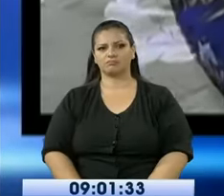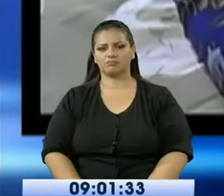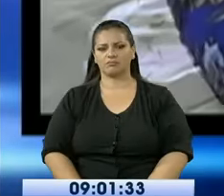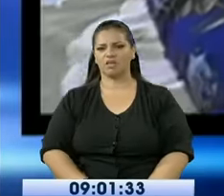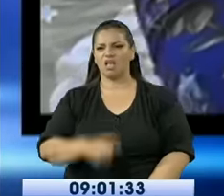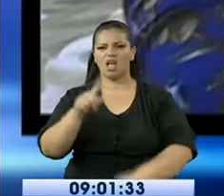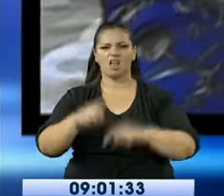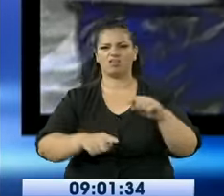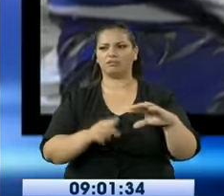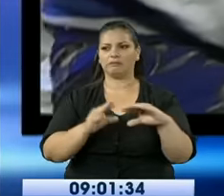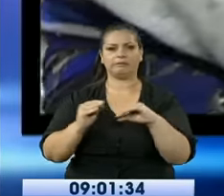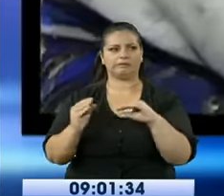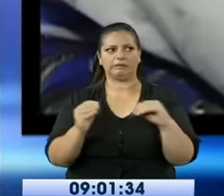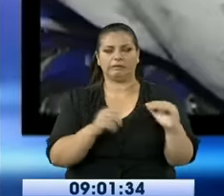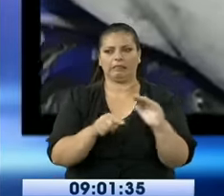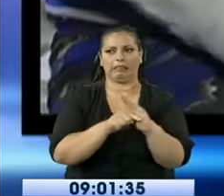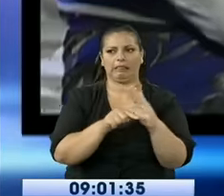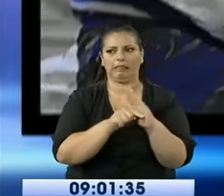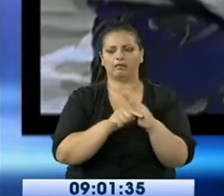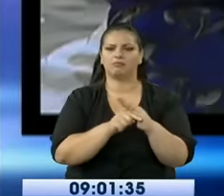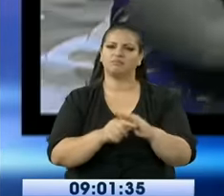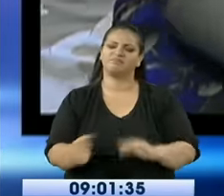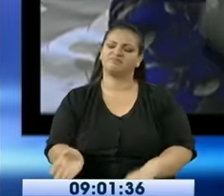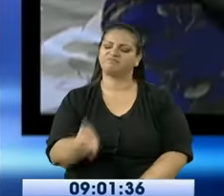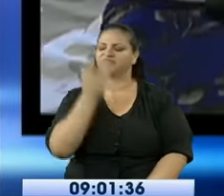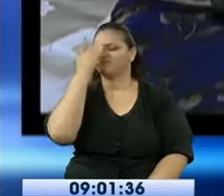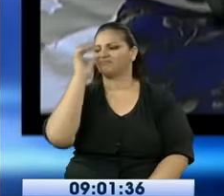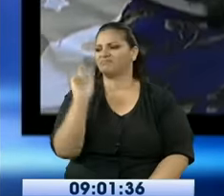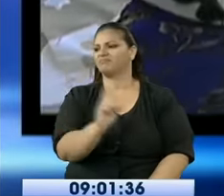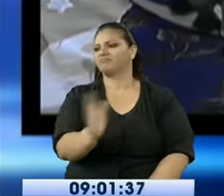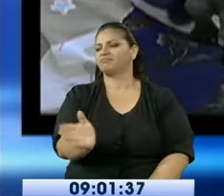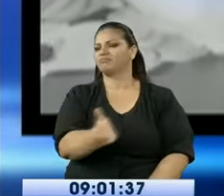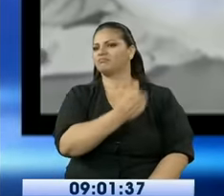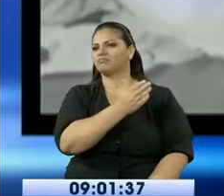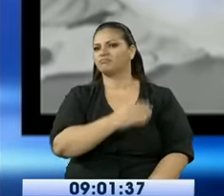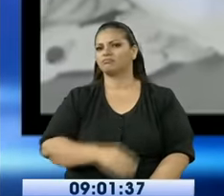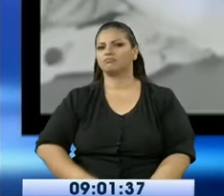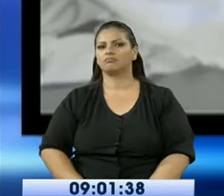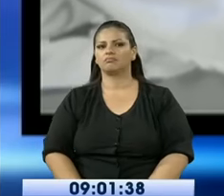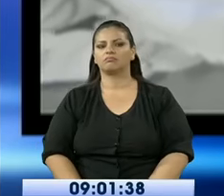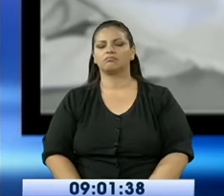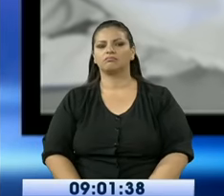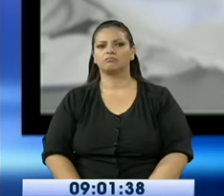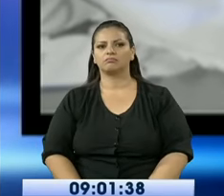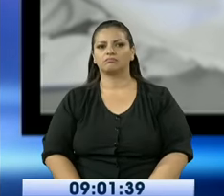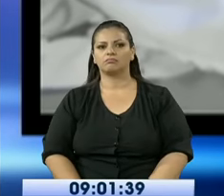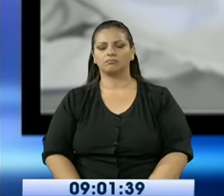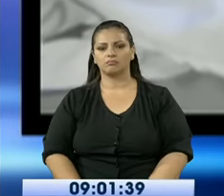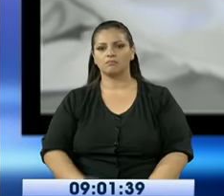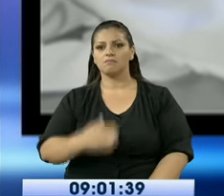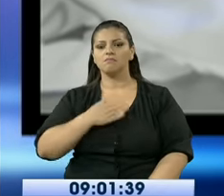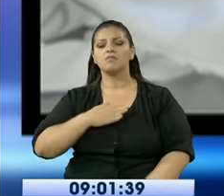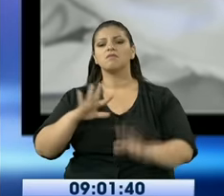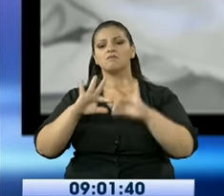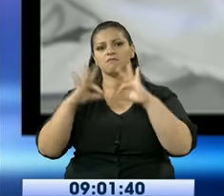cosas, eso se lo inventan ellos. Son inventos nada más. Y como tienen su influencia política, no pasa nada. Mi familia me ha dado la